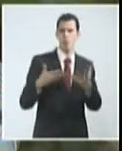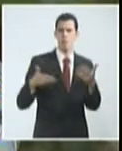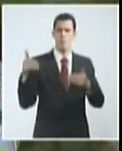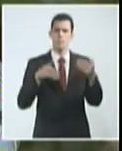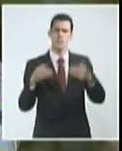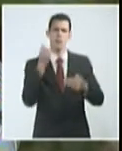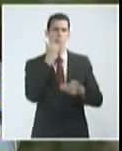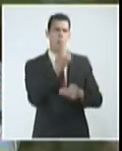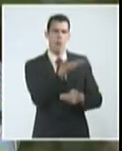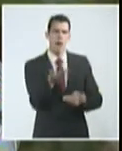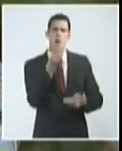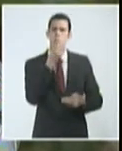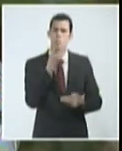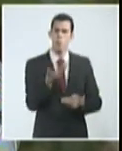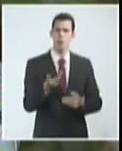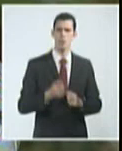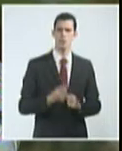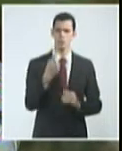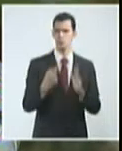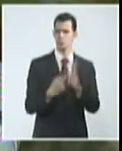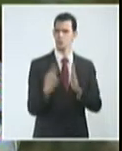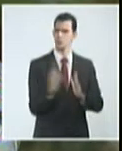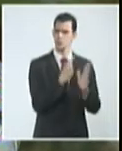pocos meses hemos tenido